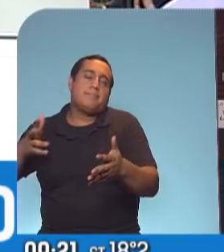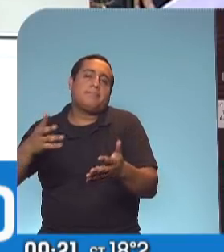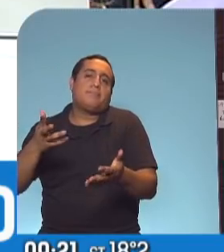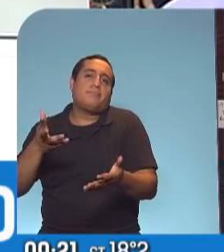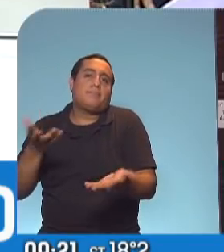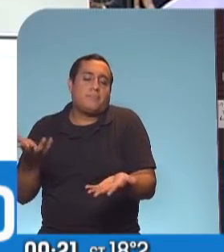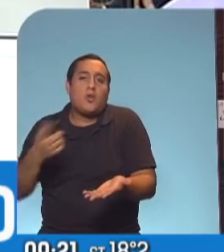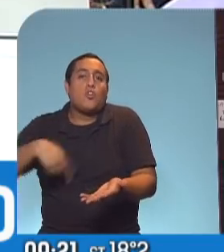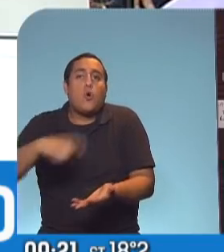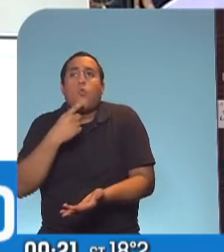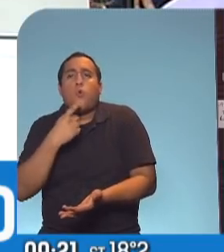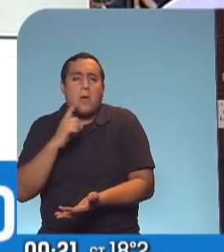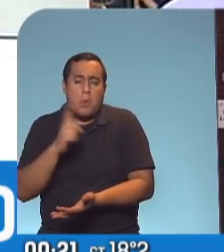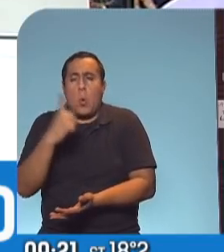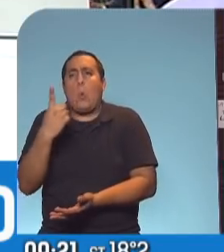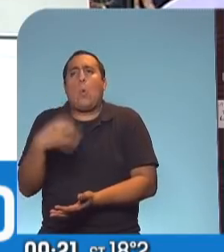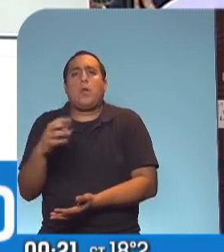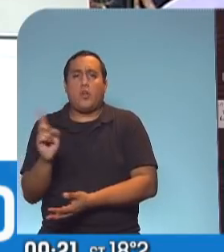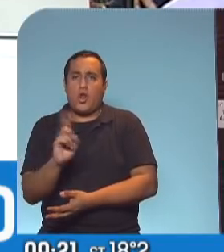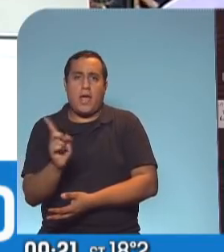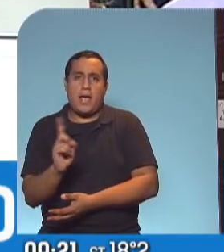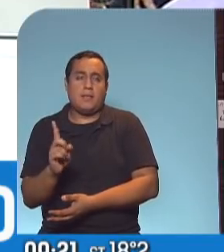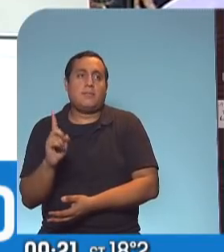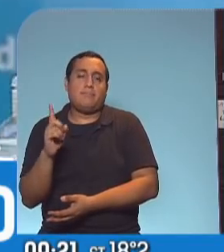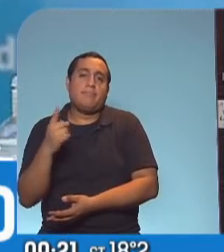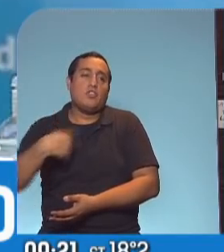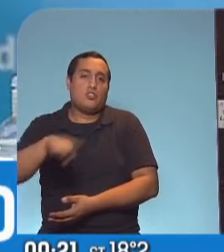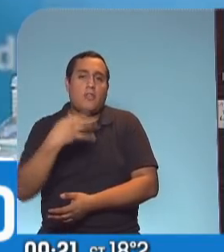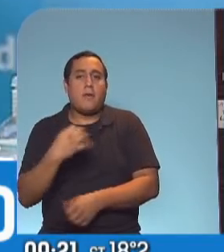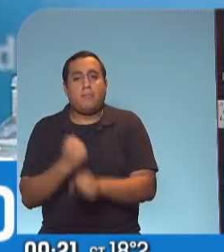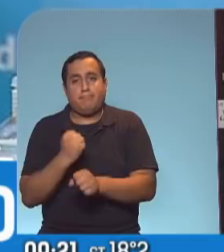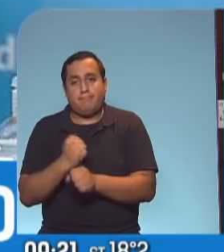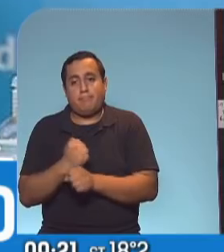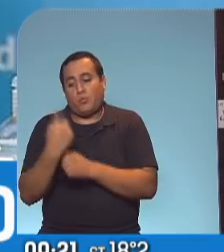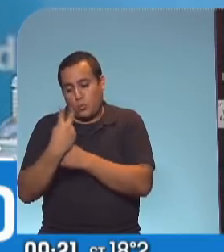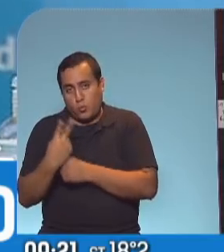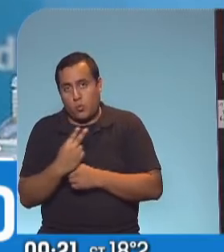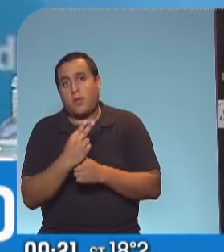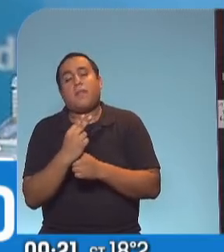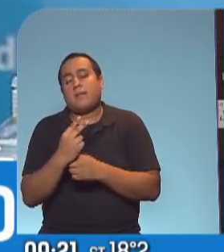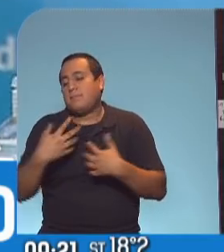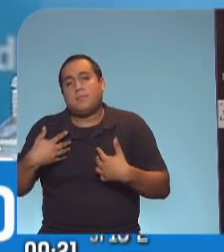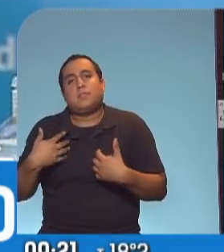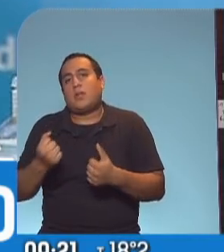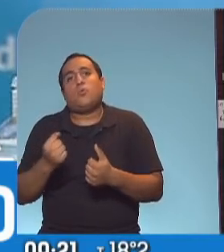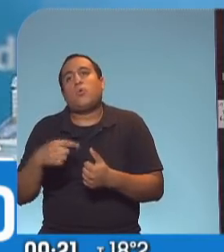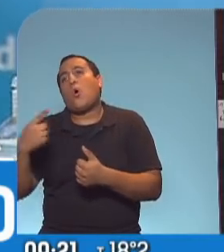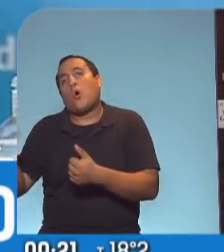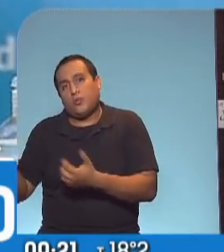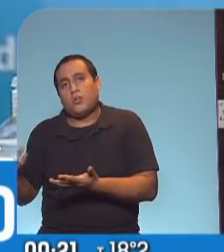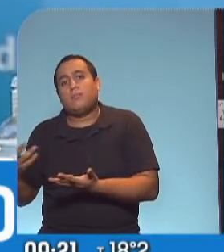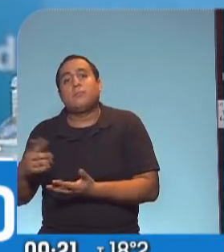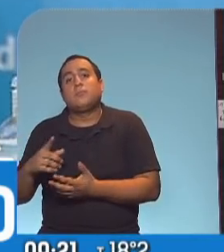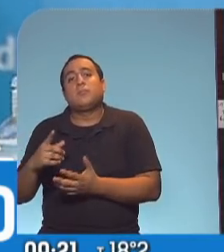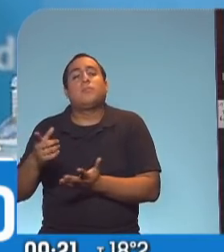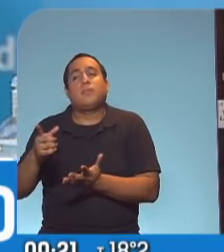tampoco tenemos dudas que no es lo único, así que tenemos que seguir trabajando en la prevención y la promoción de la salud en todas las demás áreas, desde Nación,